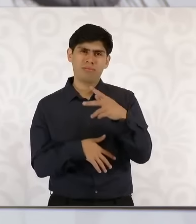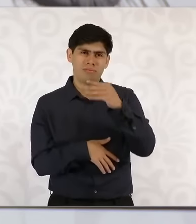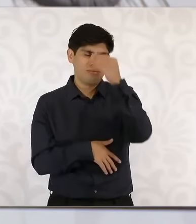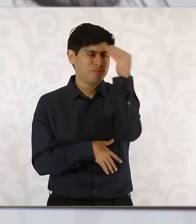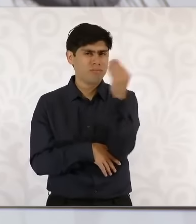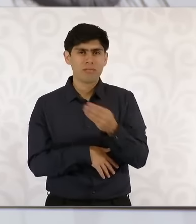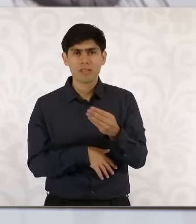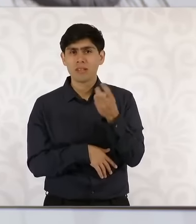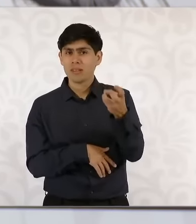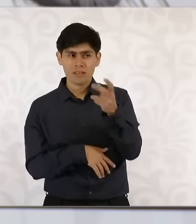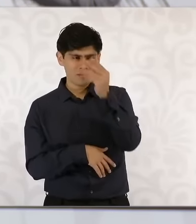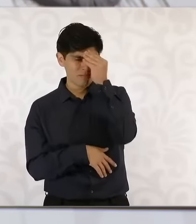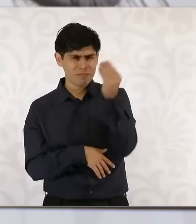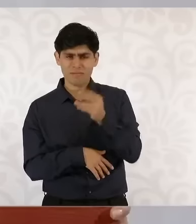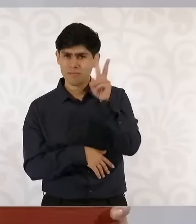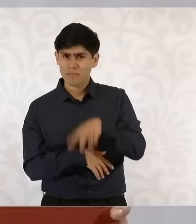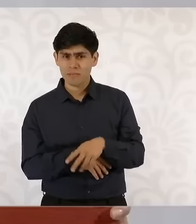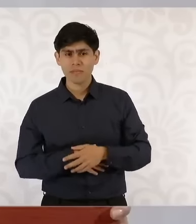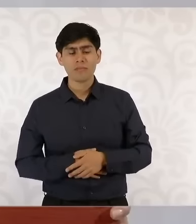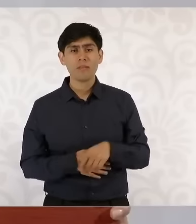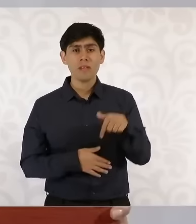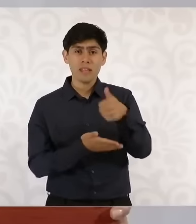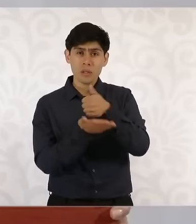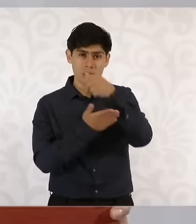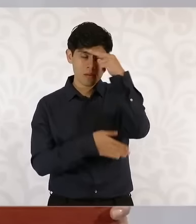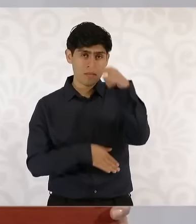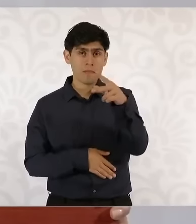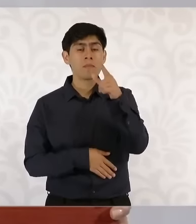muy fuertes. O sea, la policía de la ciudad,